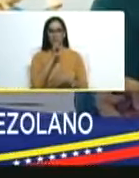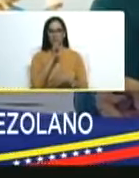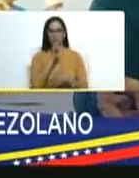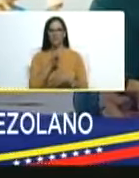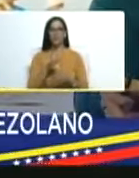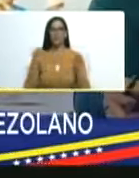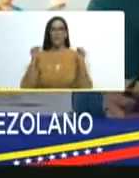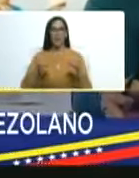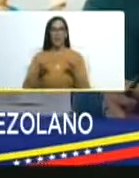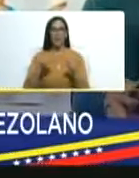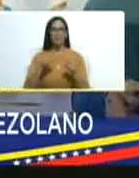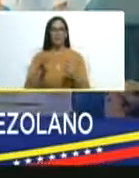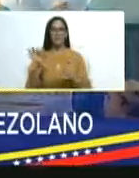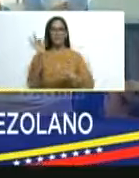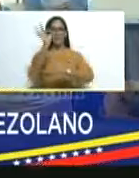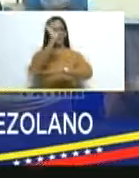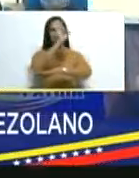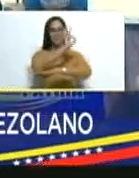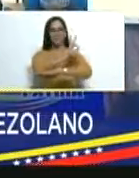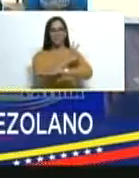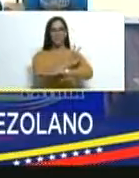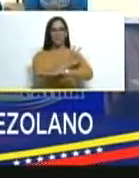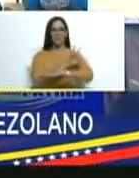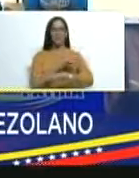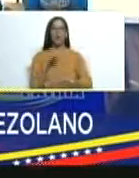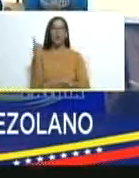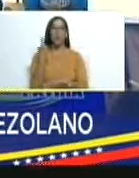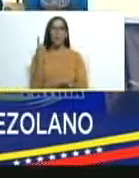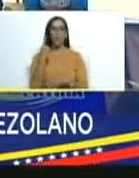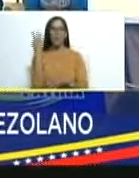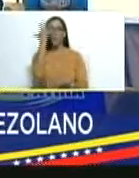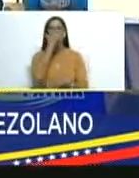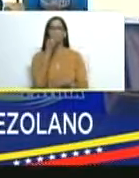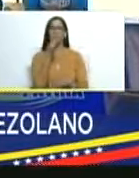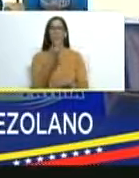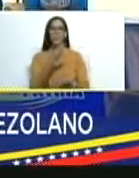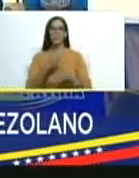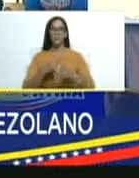este atardecer único, esplendoroso, hermoso,